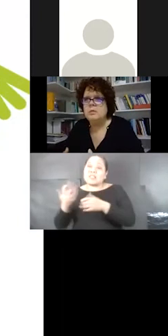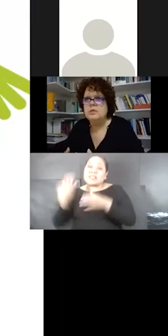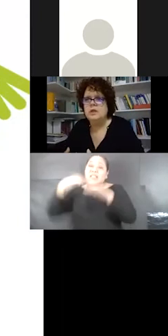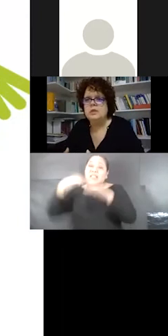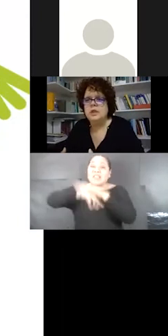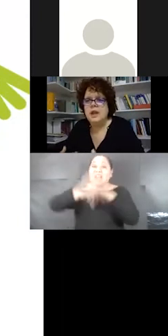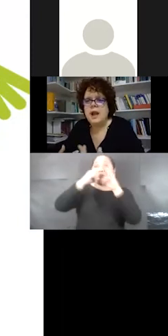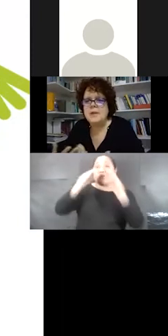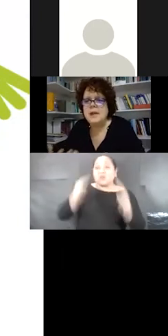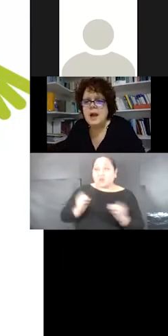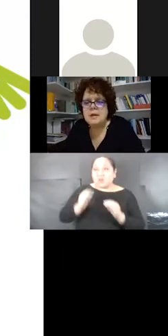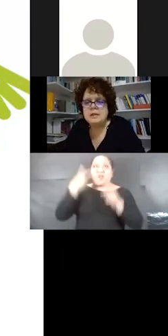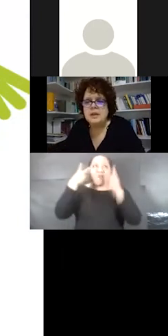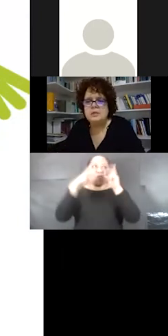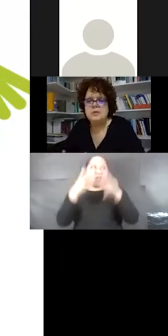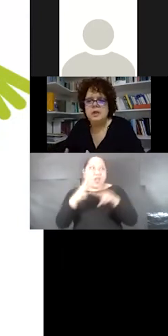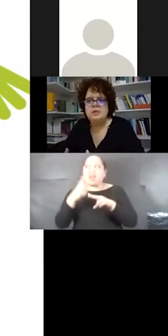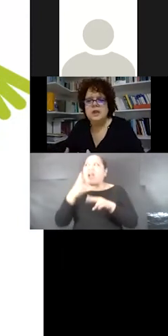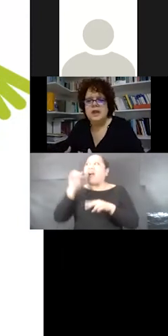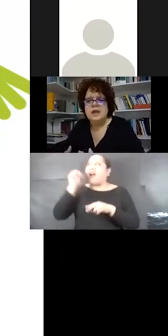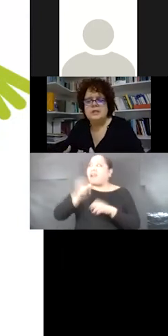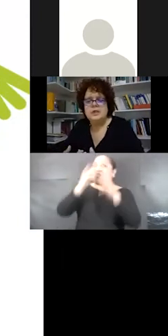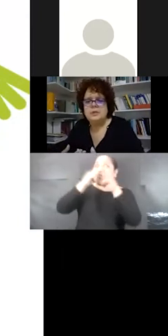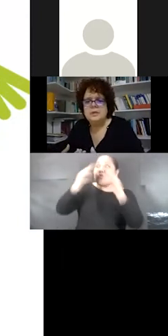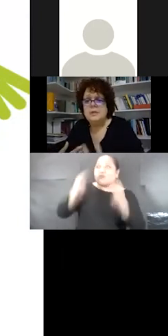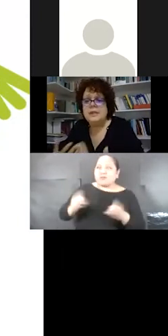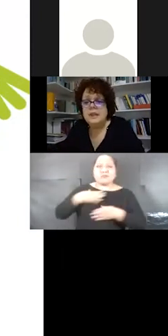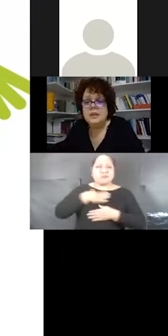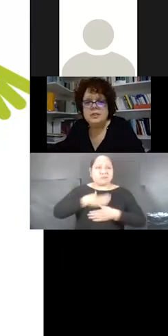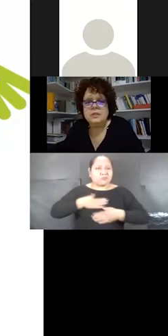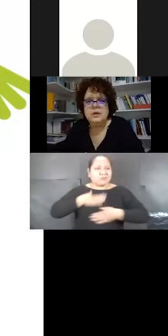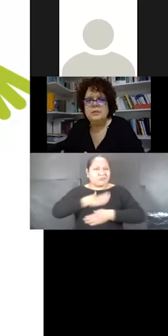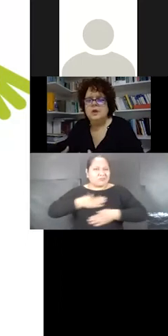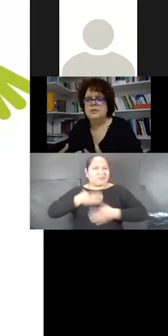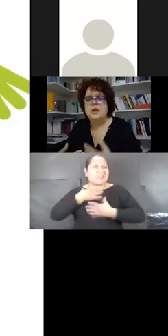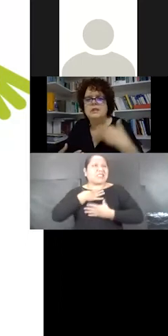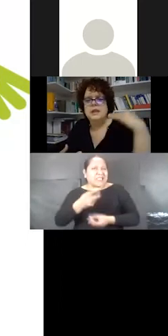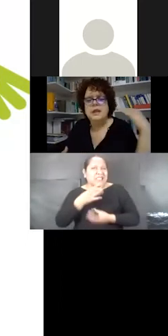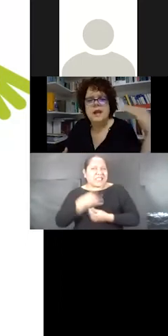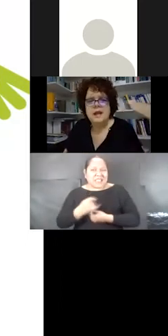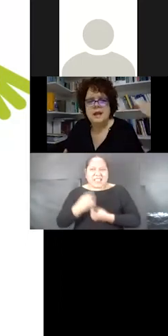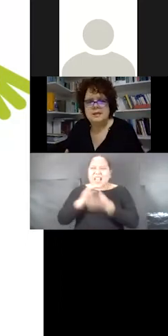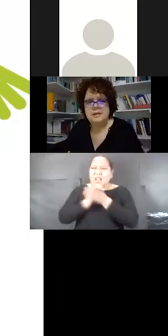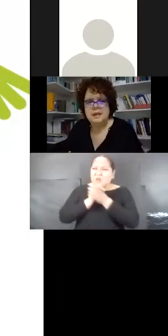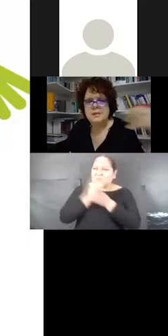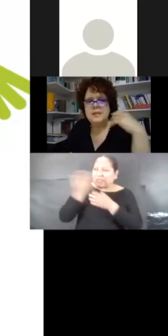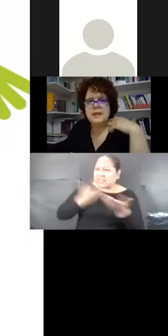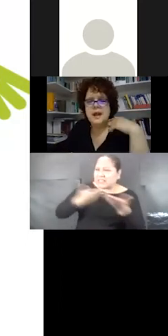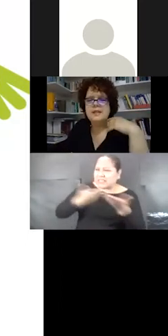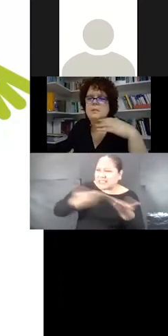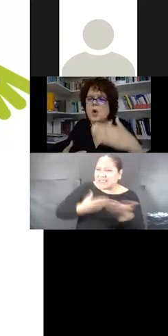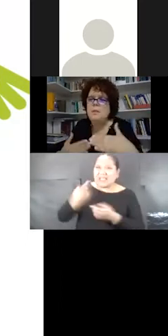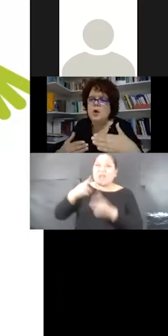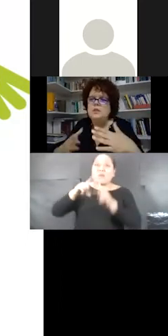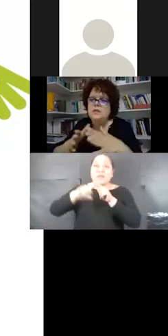que los museos son amigables, que los museos son divertidos, ¿no? Se comenzaron a hacer las visitas